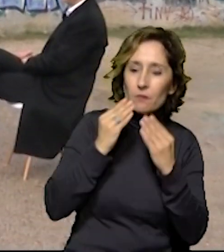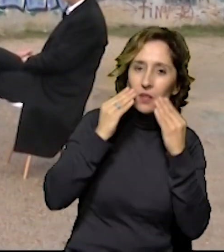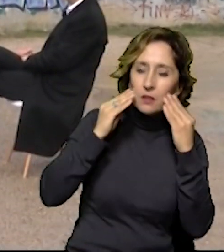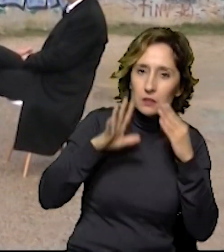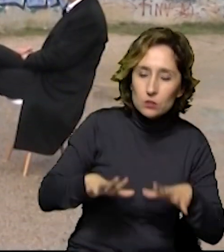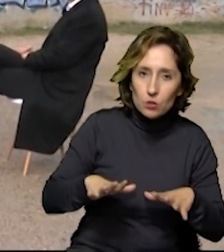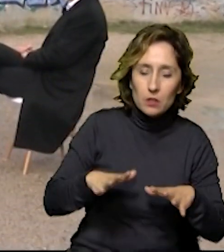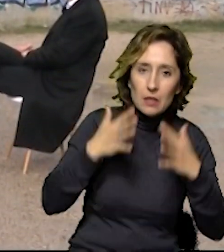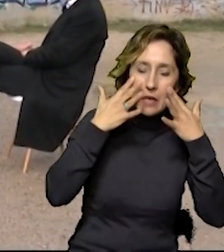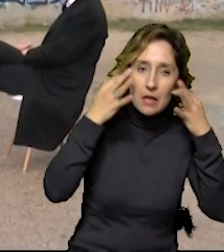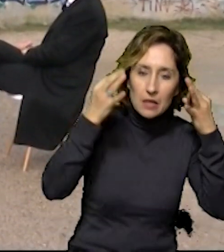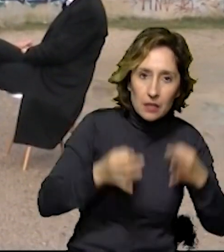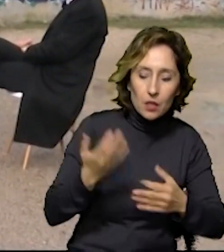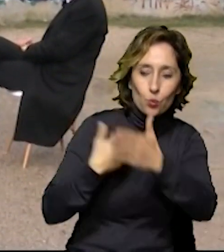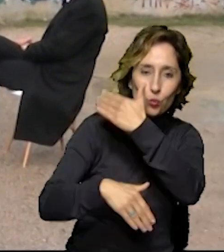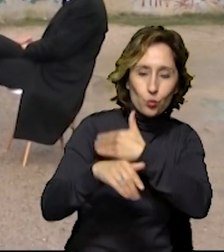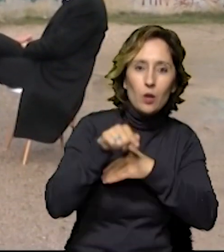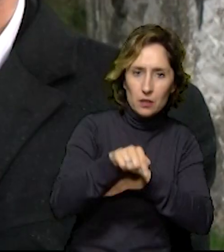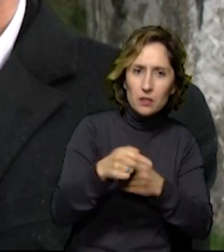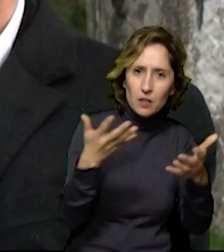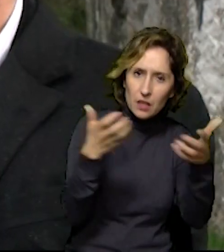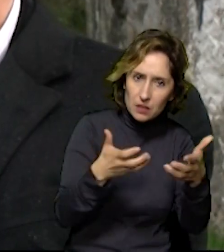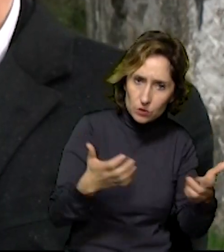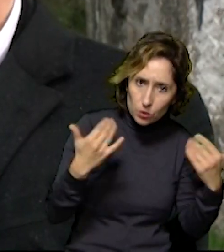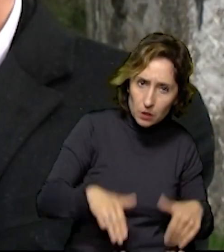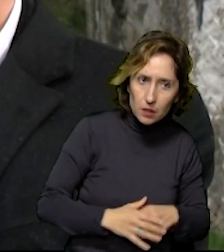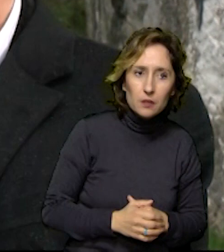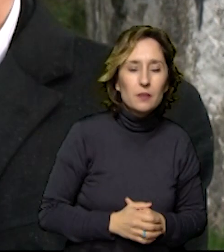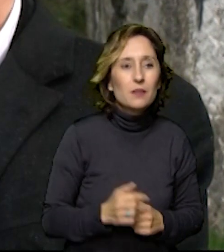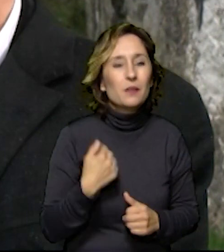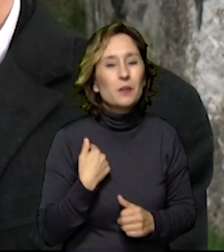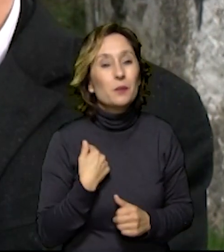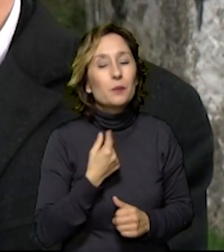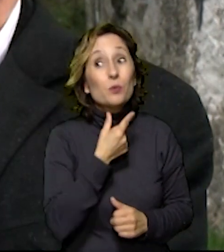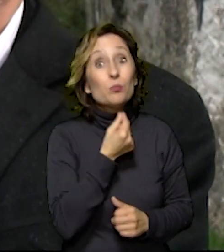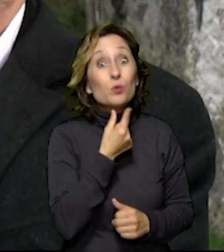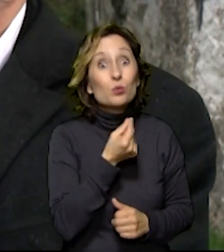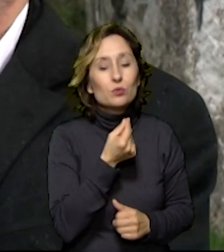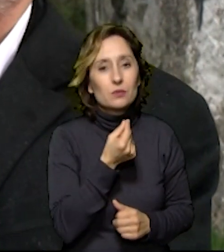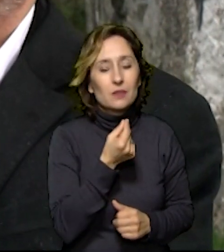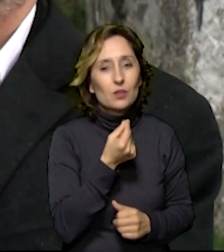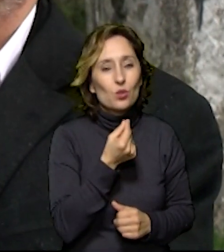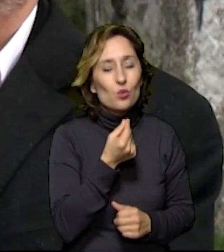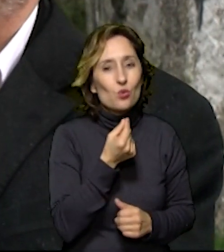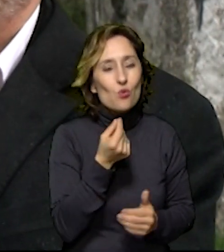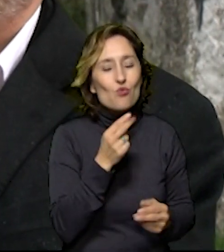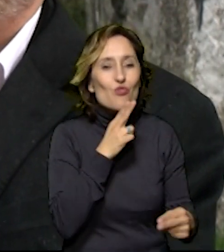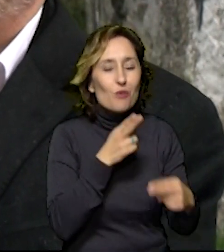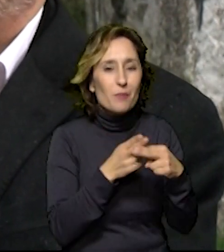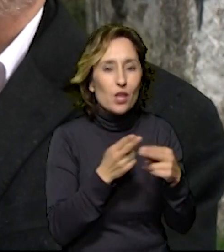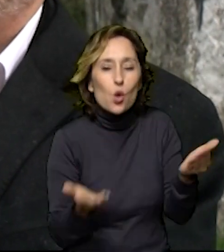historia justa de lo que ocurrió aquí? Me gusta ese término de justa memoria, que es